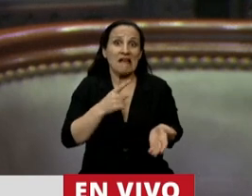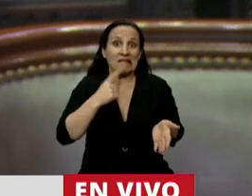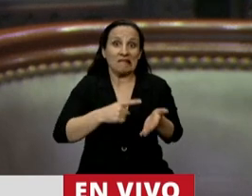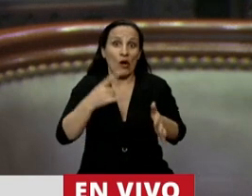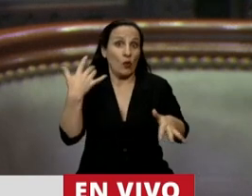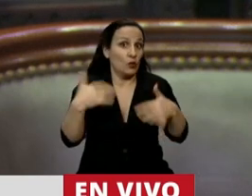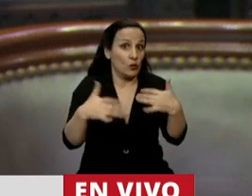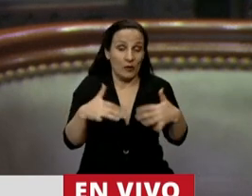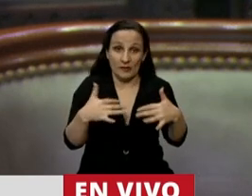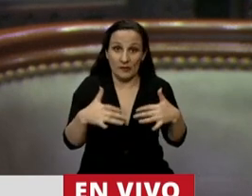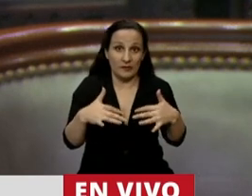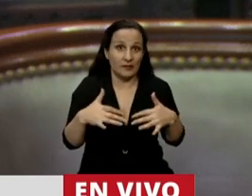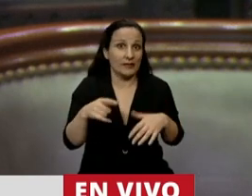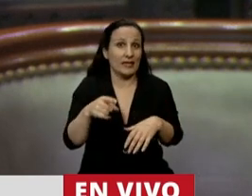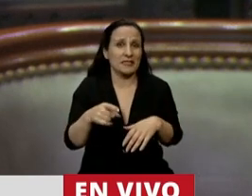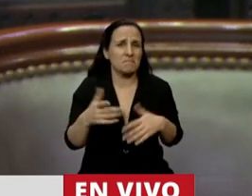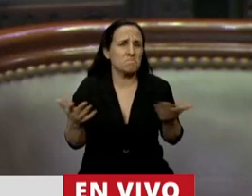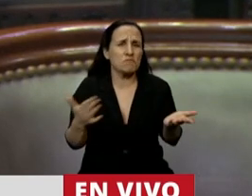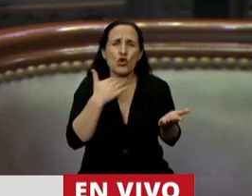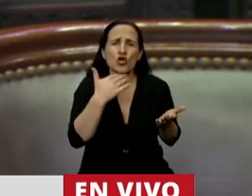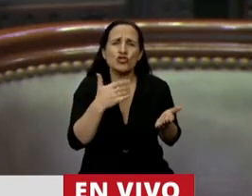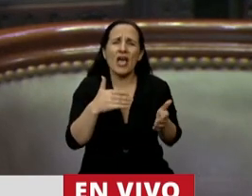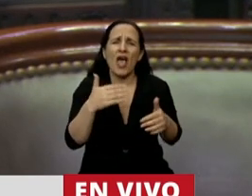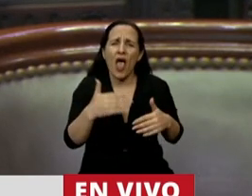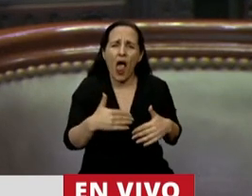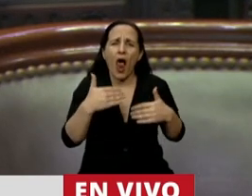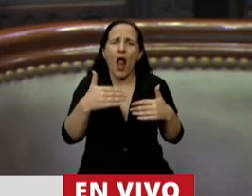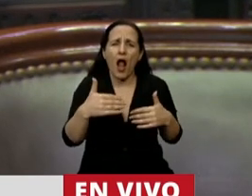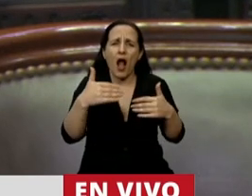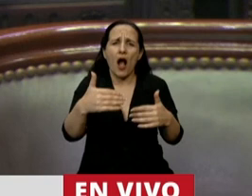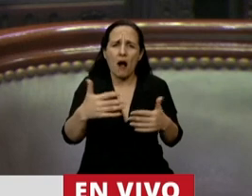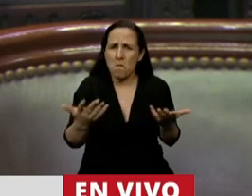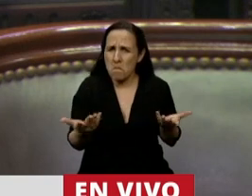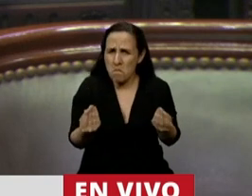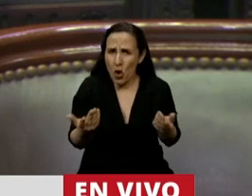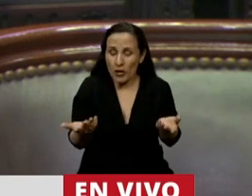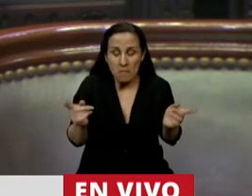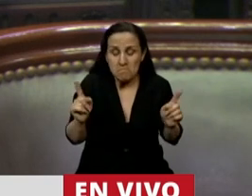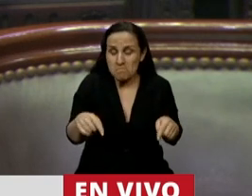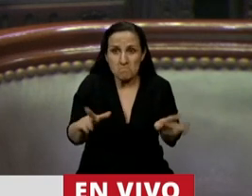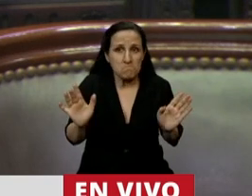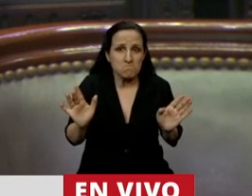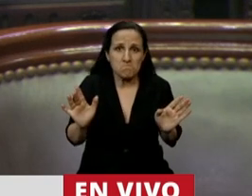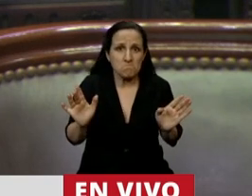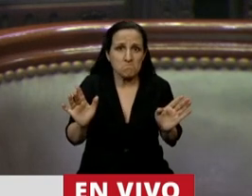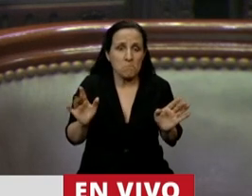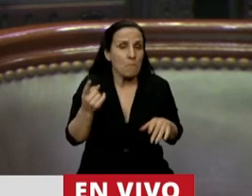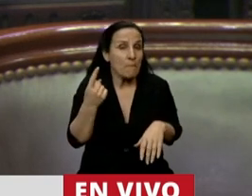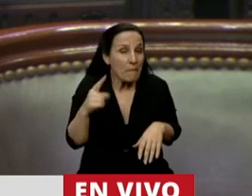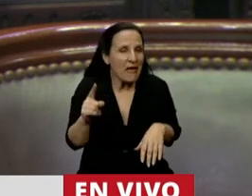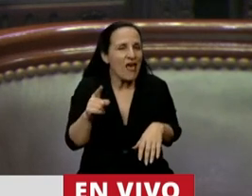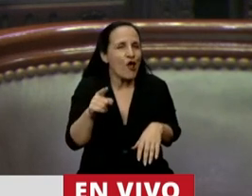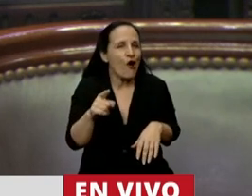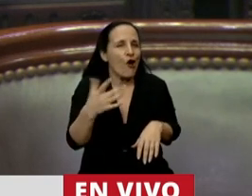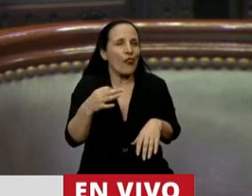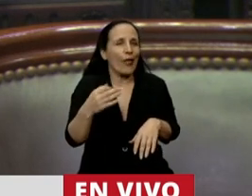urgentes que no sé por qué se demoró tanto, pero decisiones que tienen que ser parte de